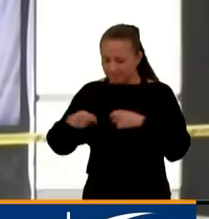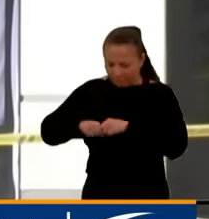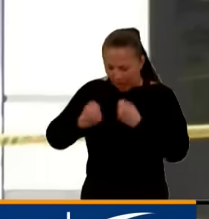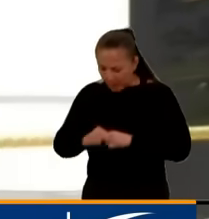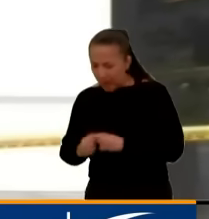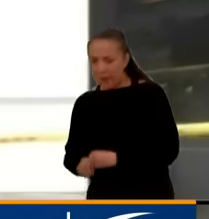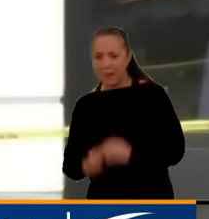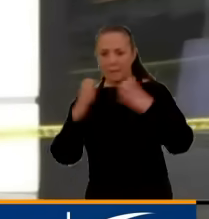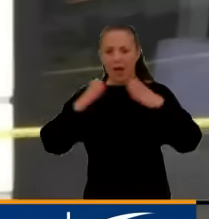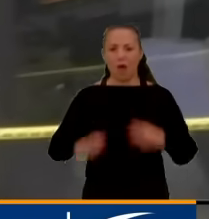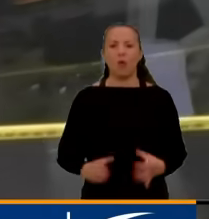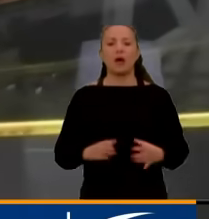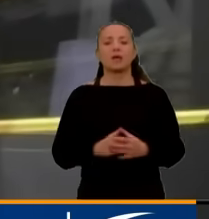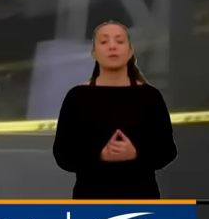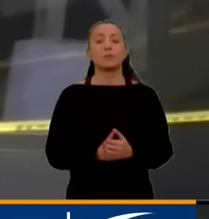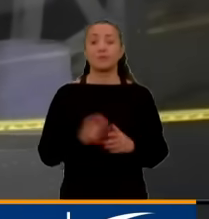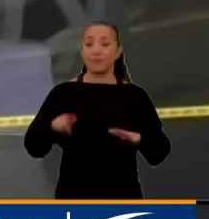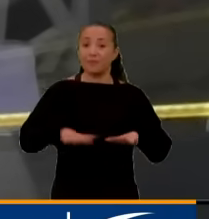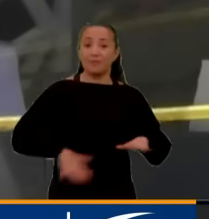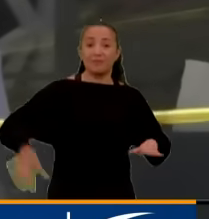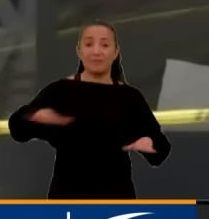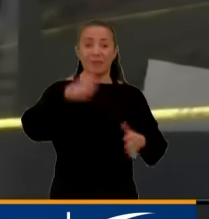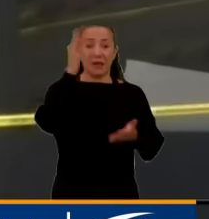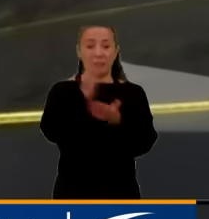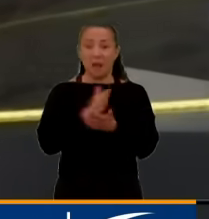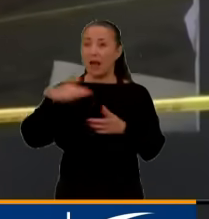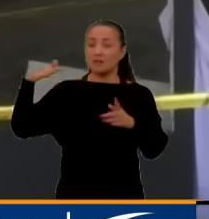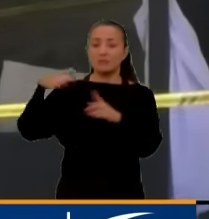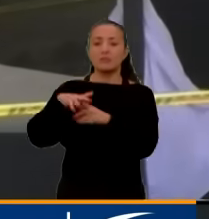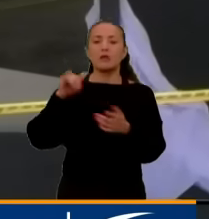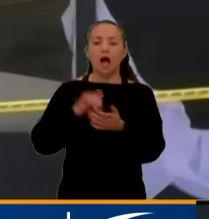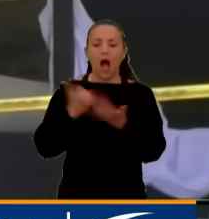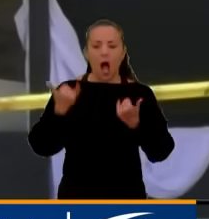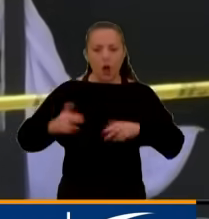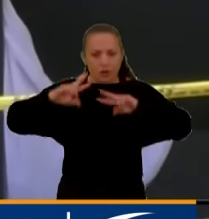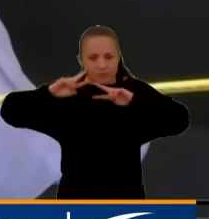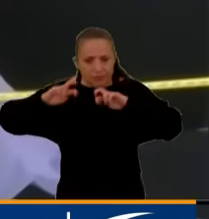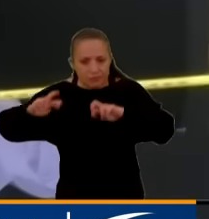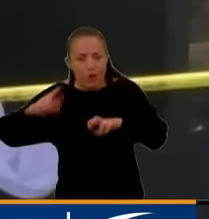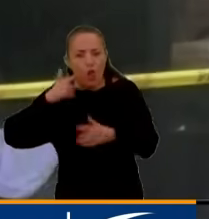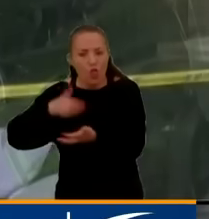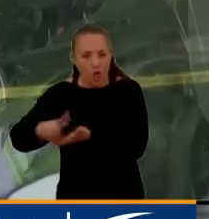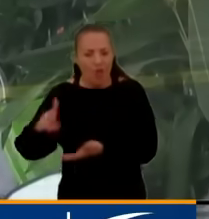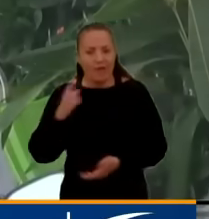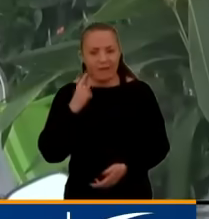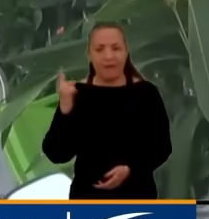fracturas en toda parte del cuerpo. En el lugar de la tragedia avanzan las investigaciones.